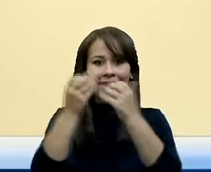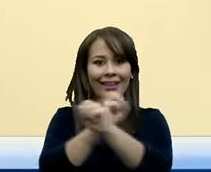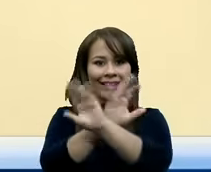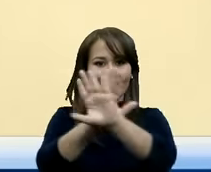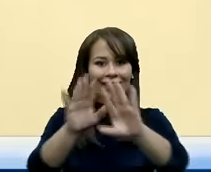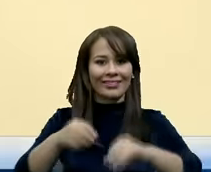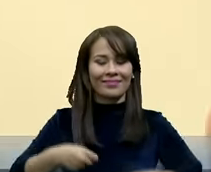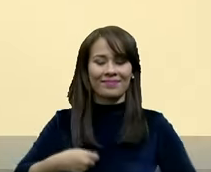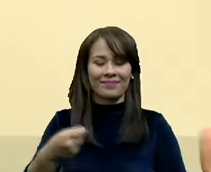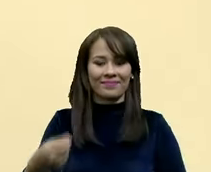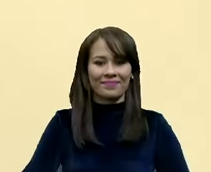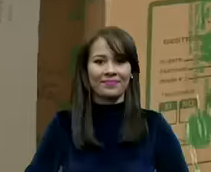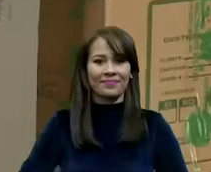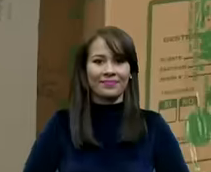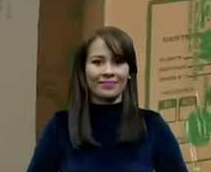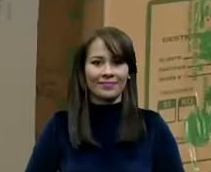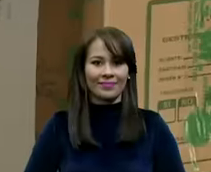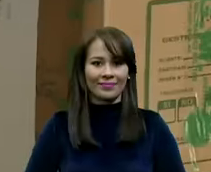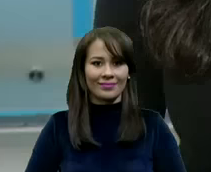transparente.